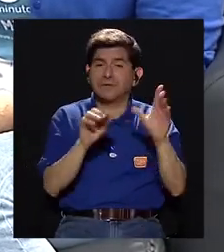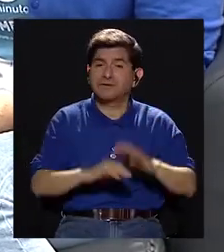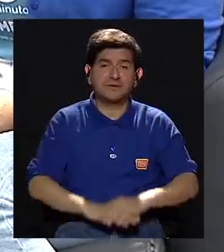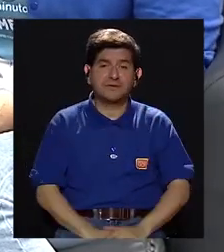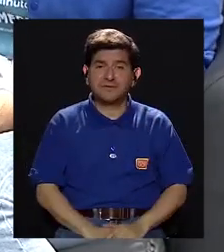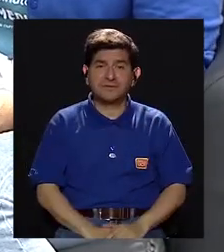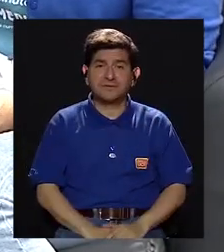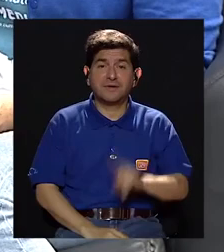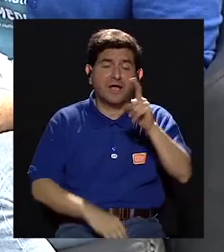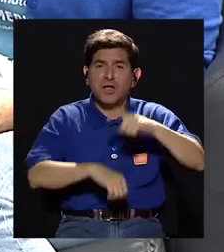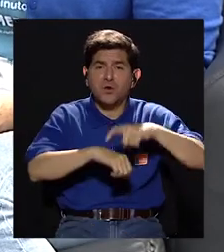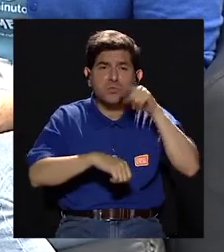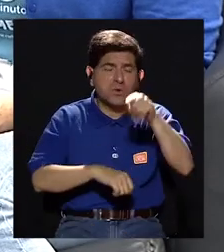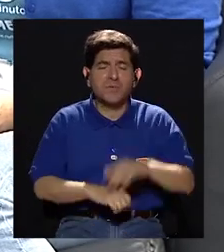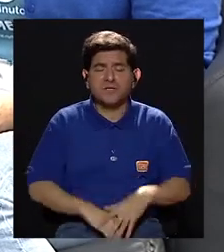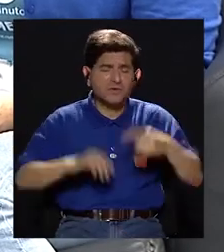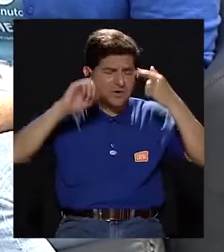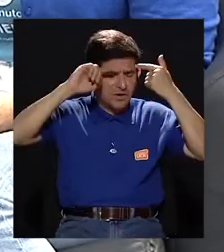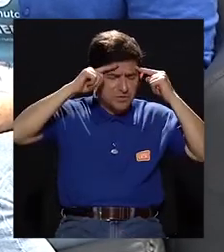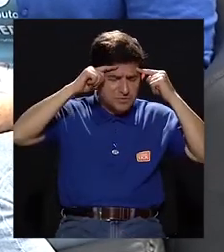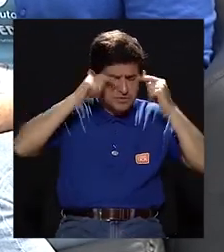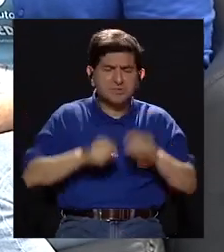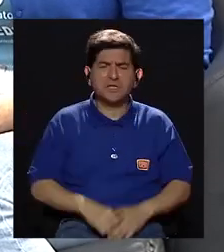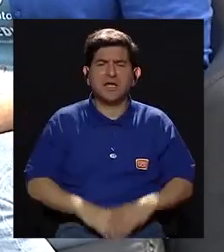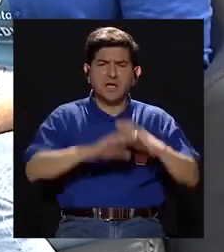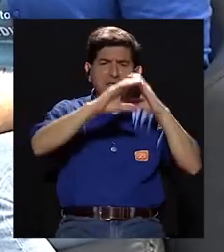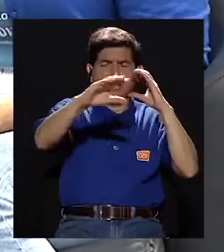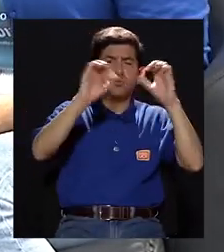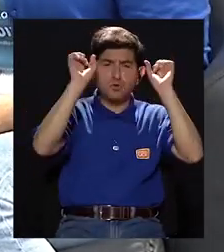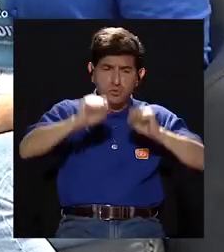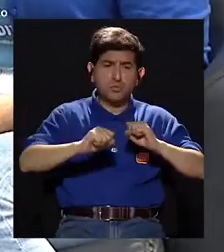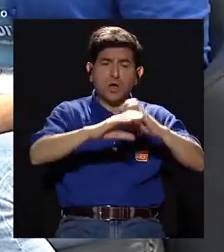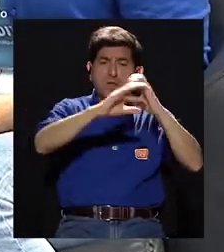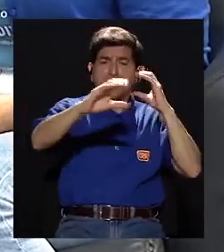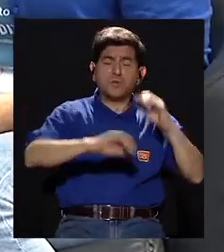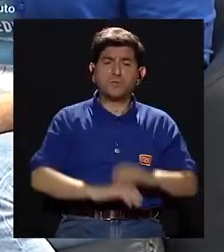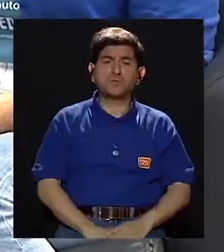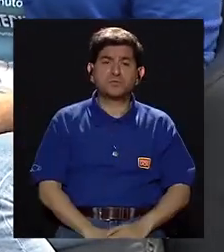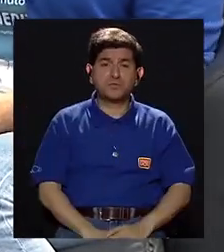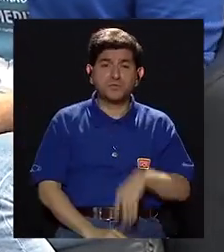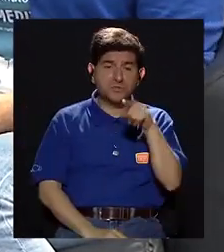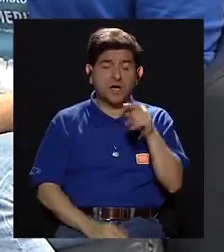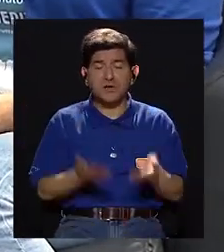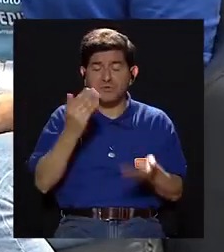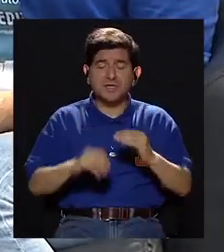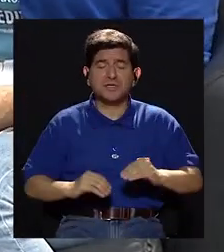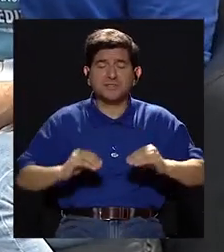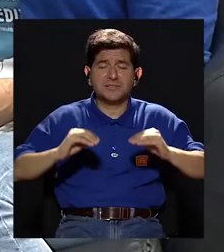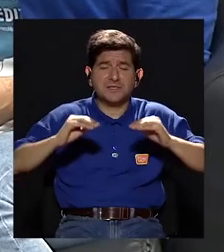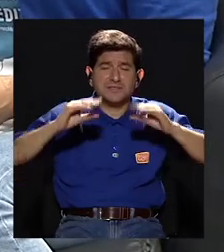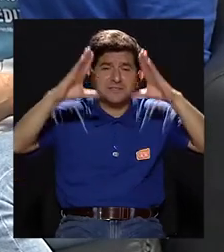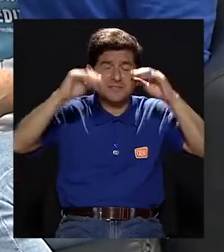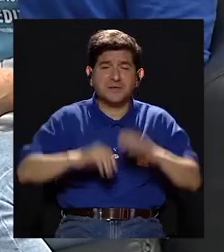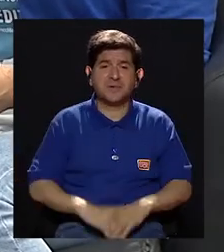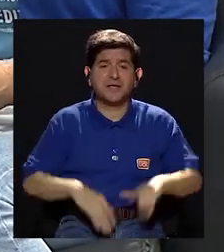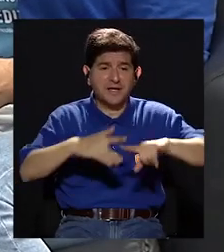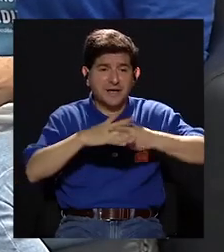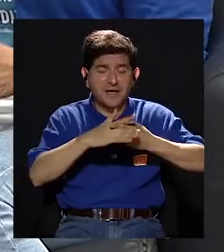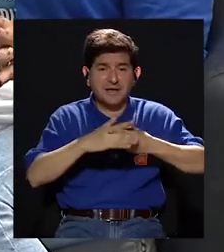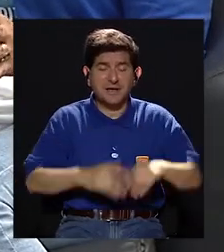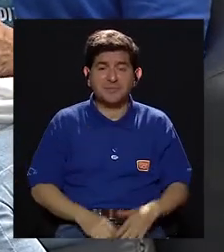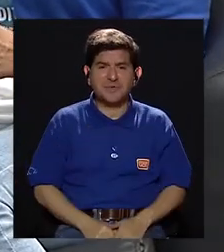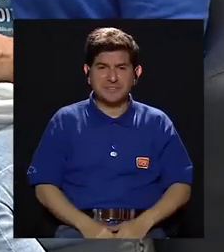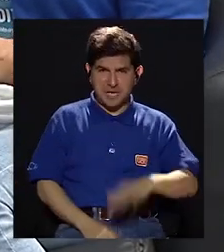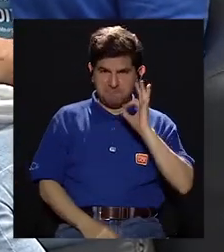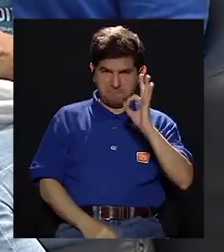mira, digamos que en algún momento te duele la cabeza y vas en el bus, te lo puedes hacer en el bus. A como te levantaste en la mañana y querés